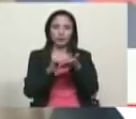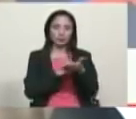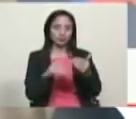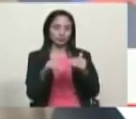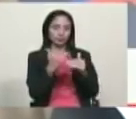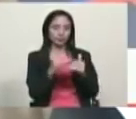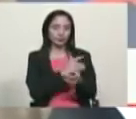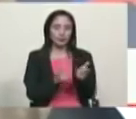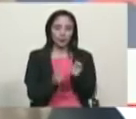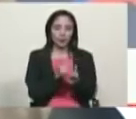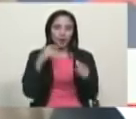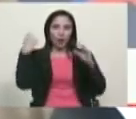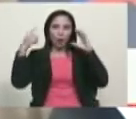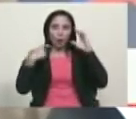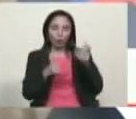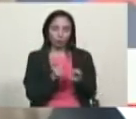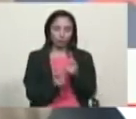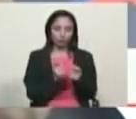Y se ponen como locos.